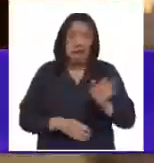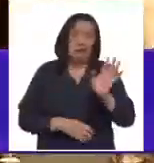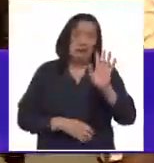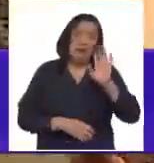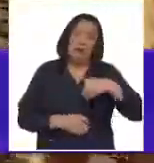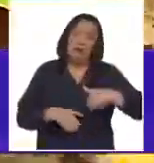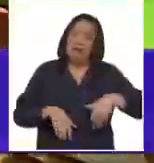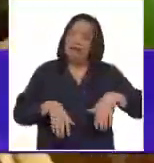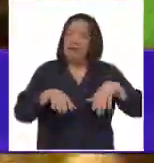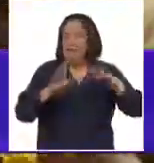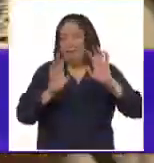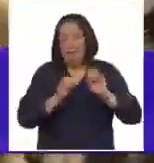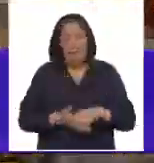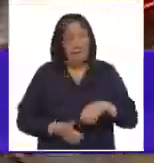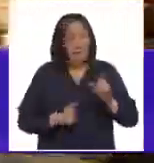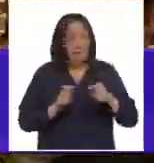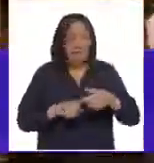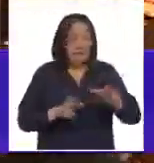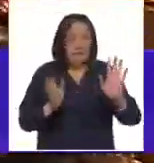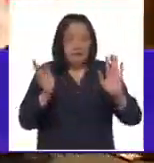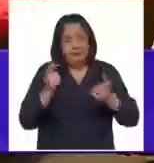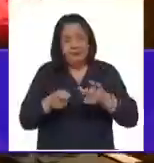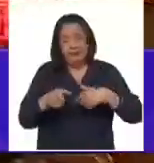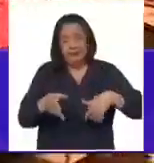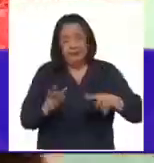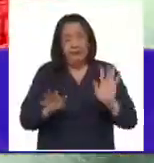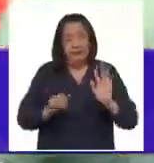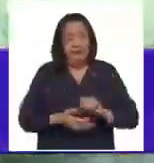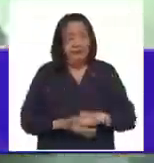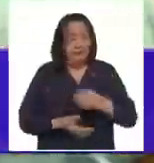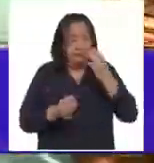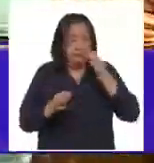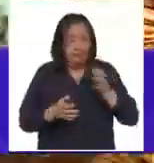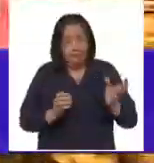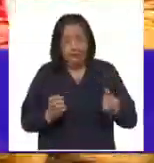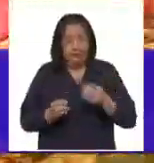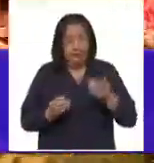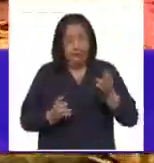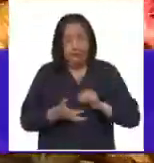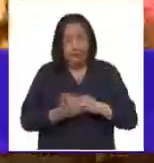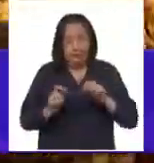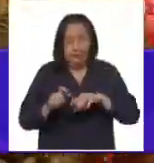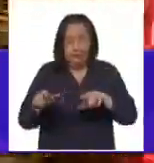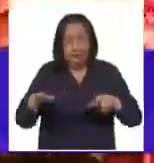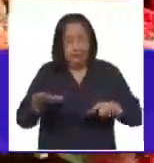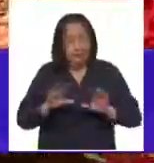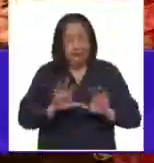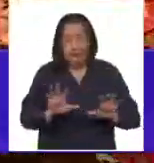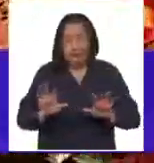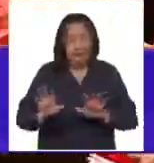simplemente se ha dejado a los comerciantes nada más la decisión de cómo ocupar estas calles?